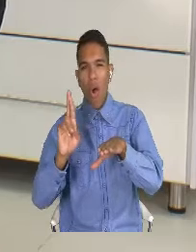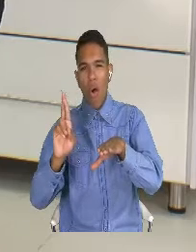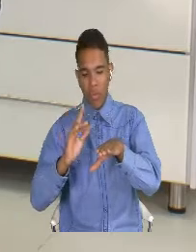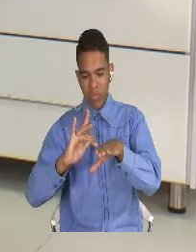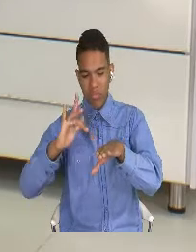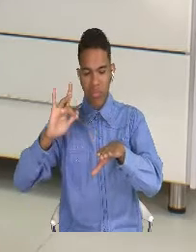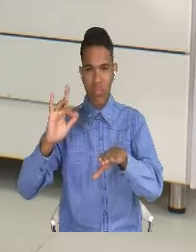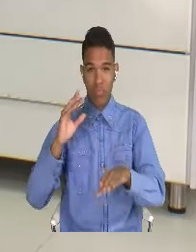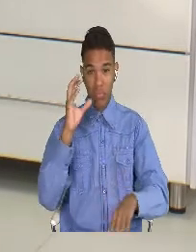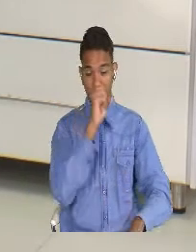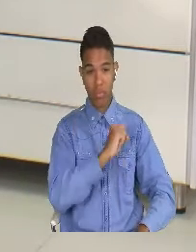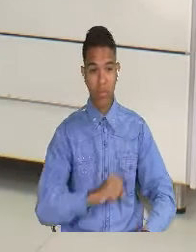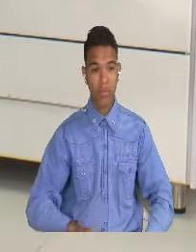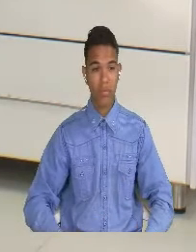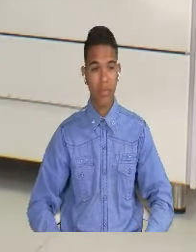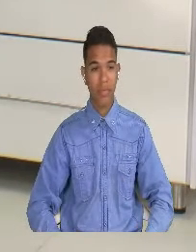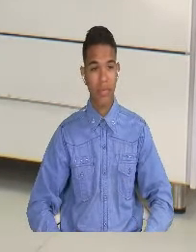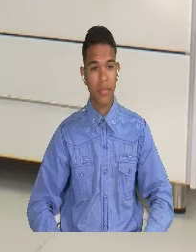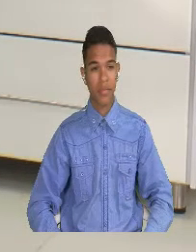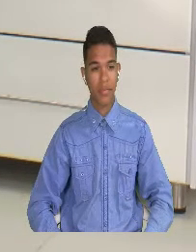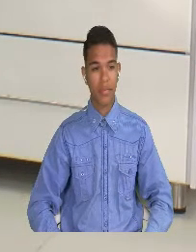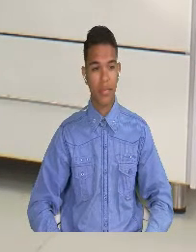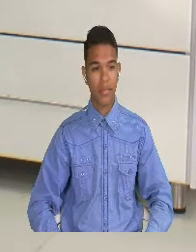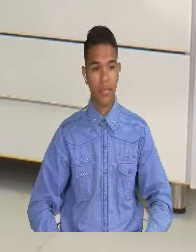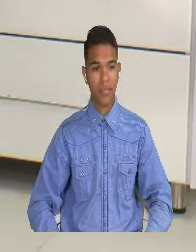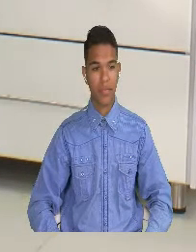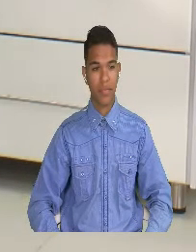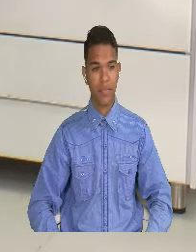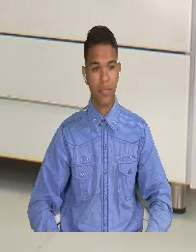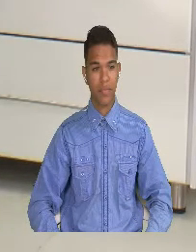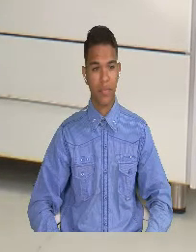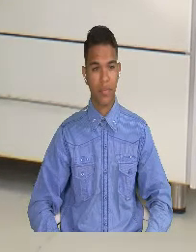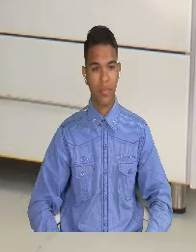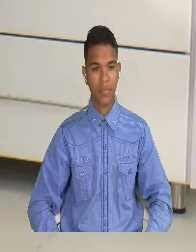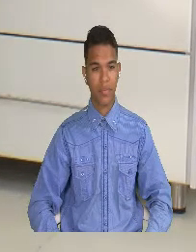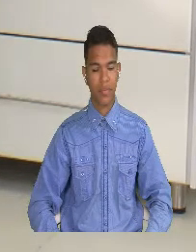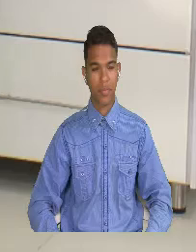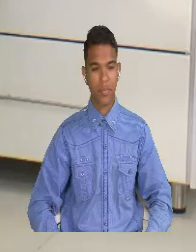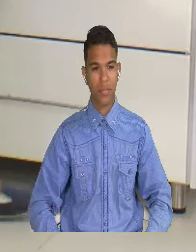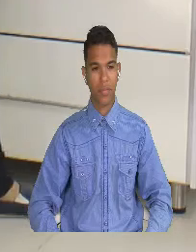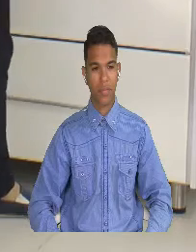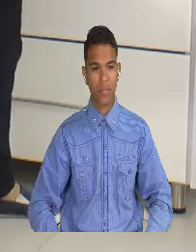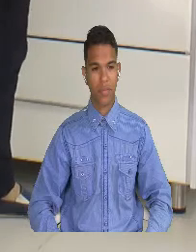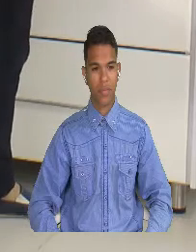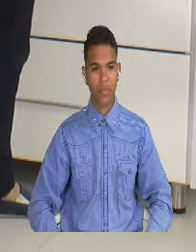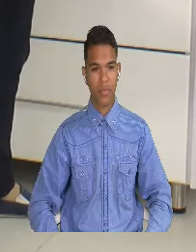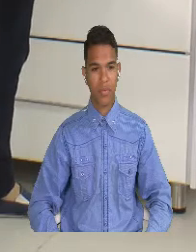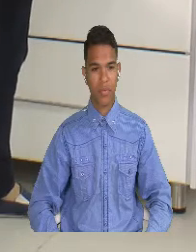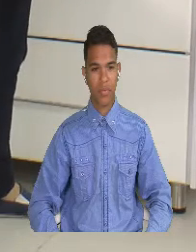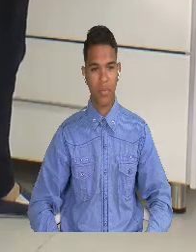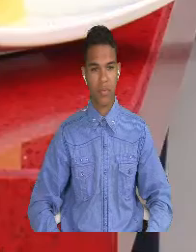Se ven dorados. Y a nuestro langostino le voy a agregar un poco más de sabor, que es por acá donde tengo un